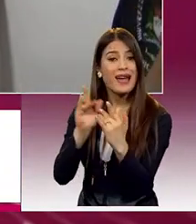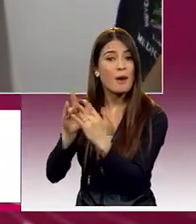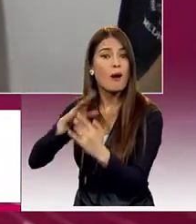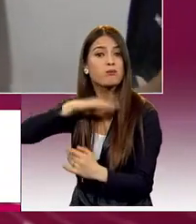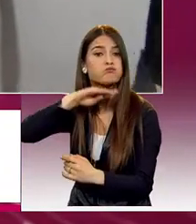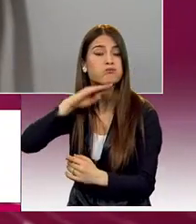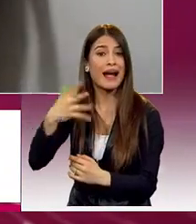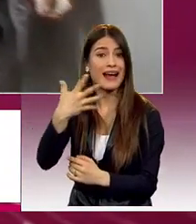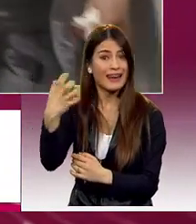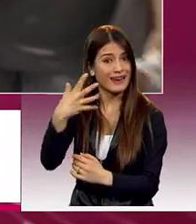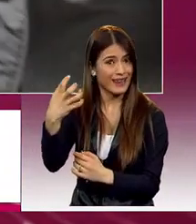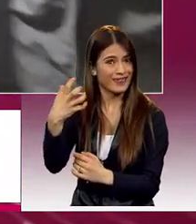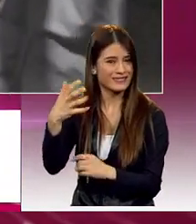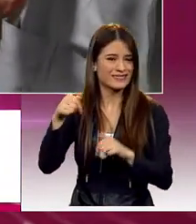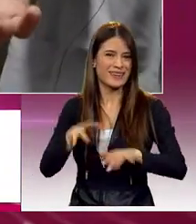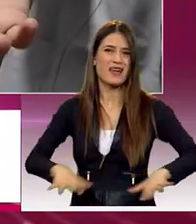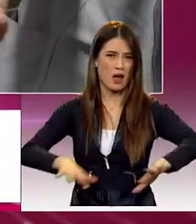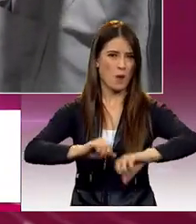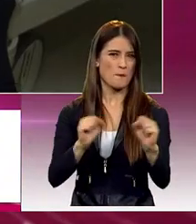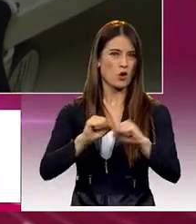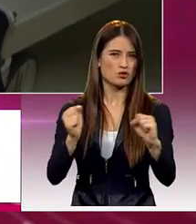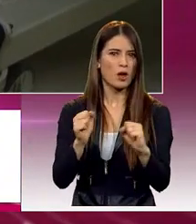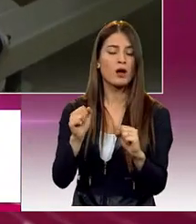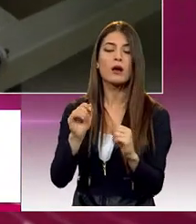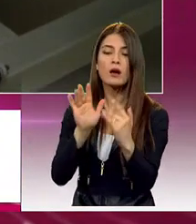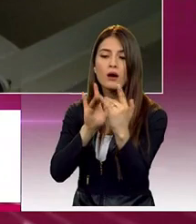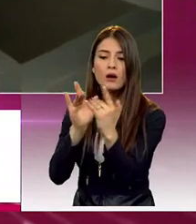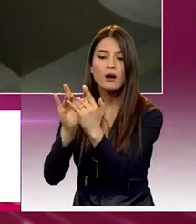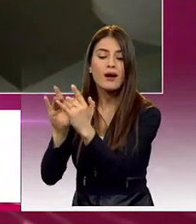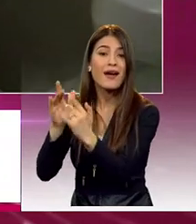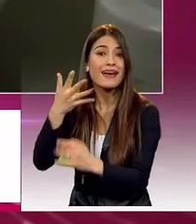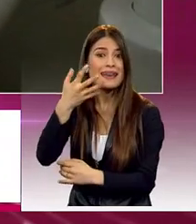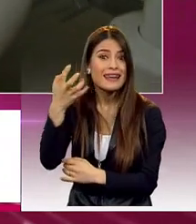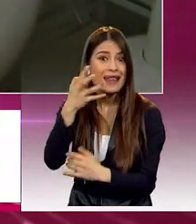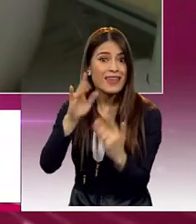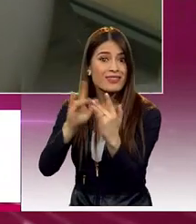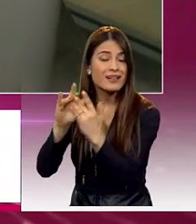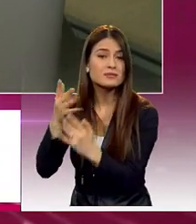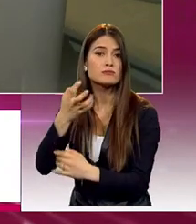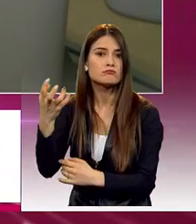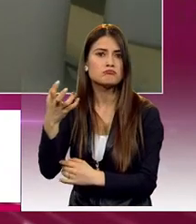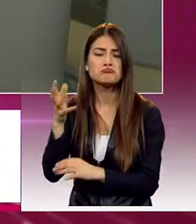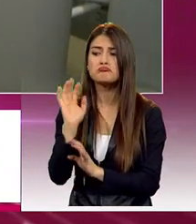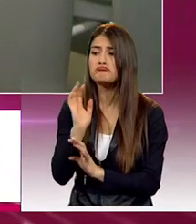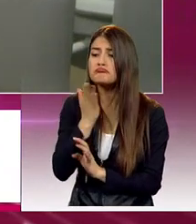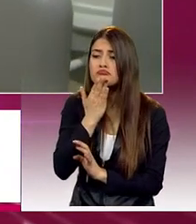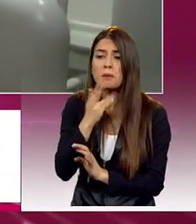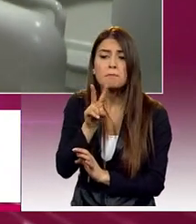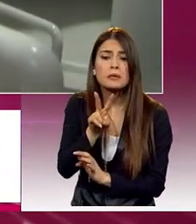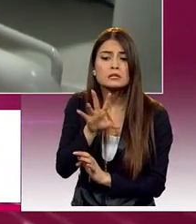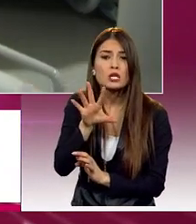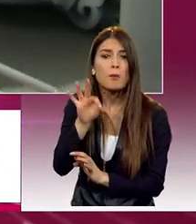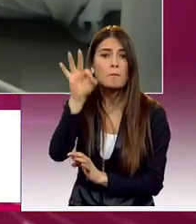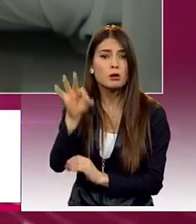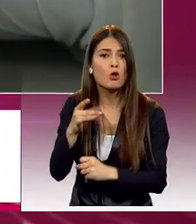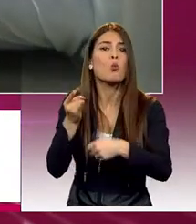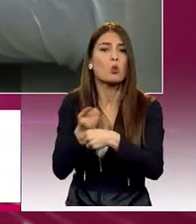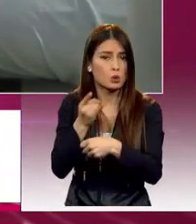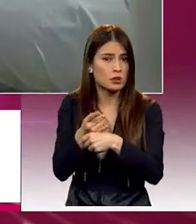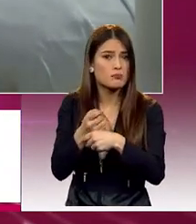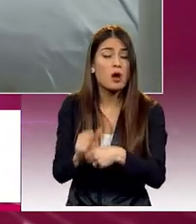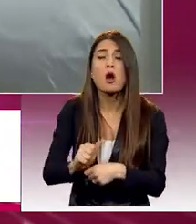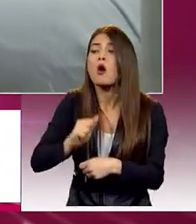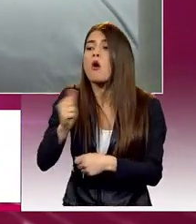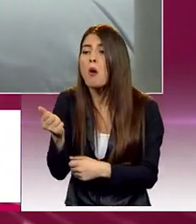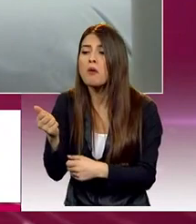para atención de pacientes gravemente enfermos por la enfermedad del COVID es del 25%. O sea, supone más o menos